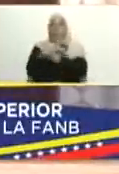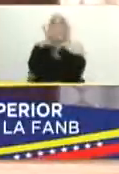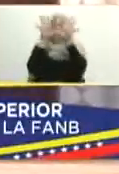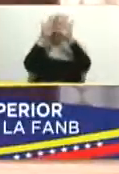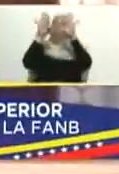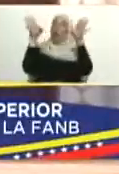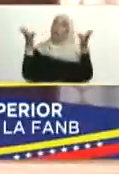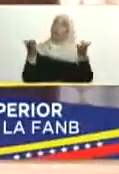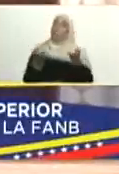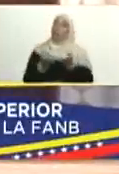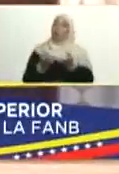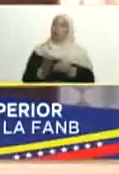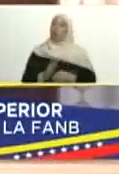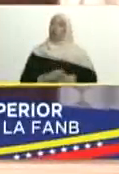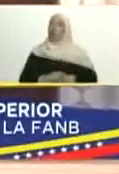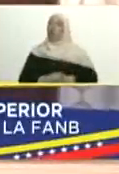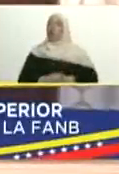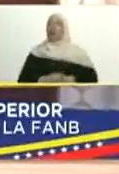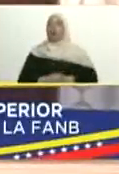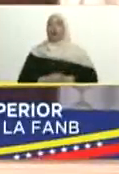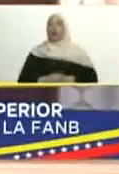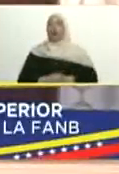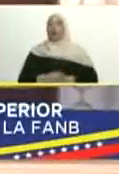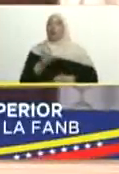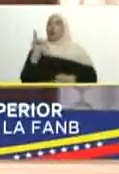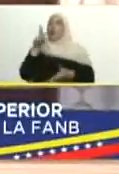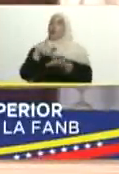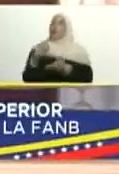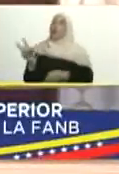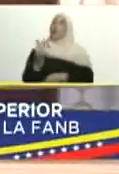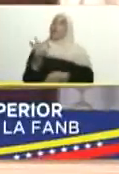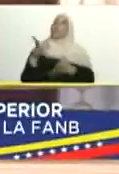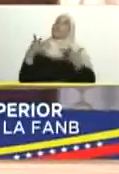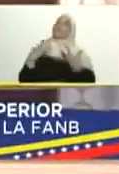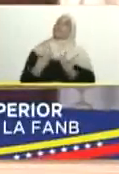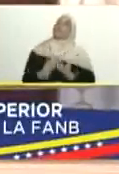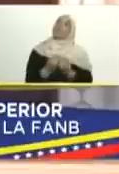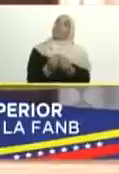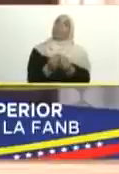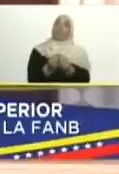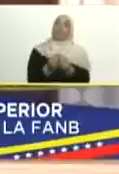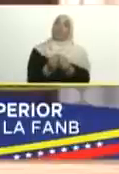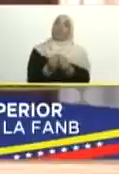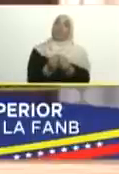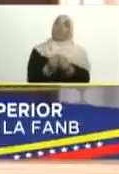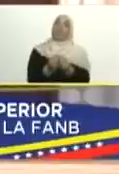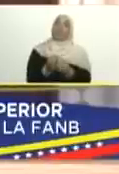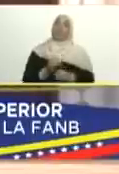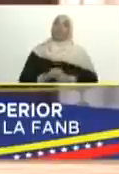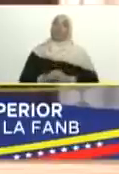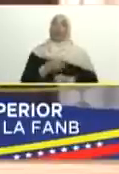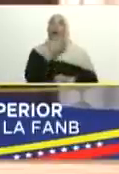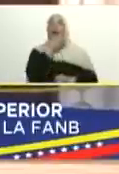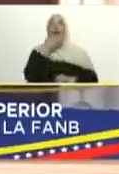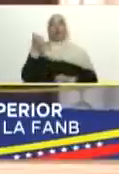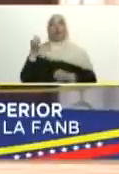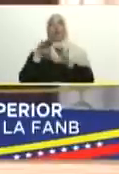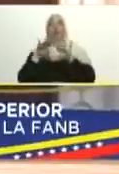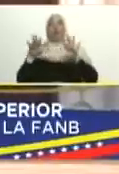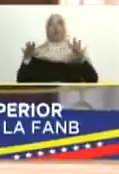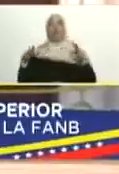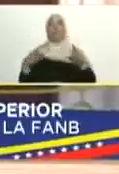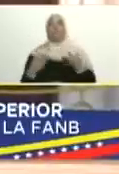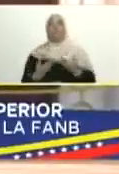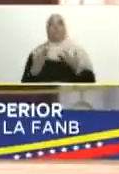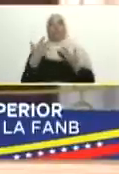mundo. Y el sistema electoral que tiene Venezuela, compañero, es el mejor del mundo, el más transparente, el